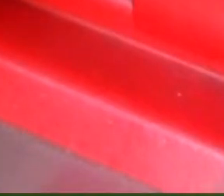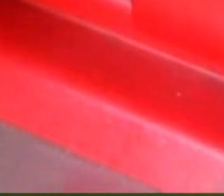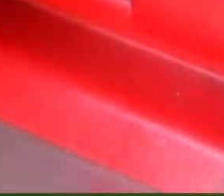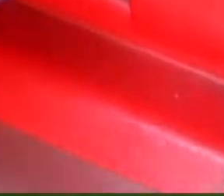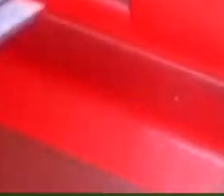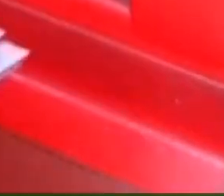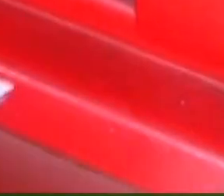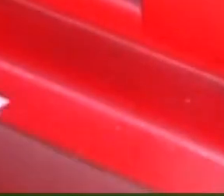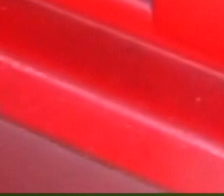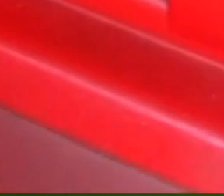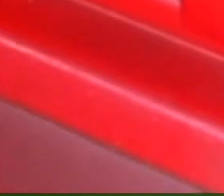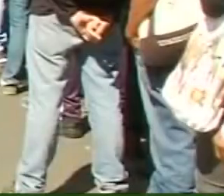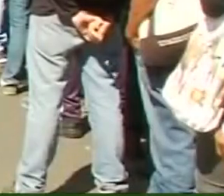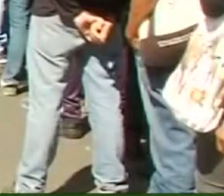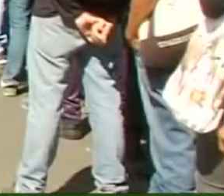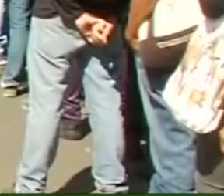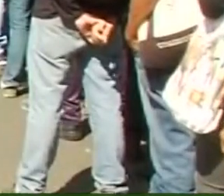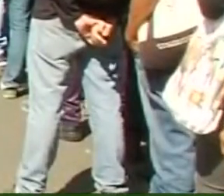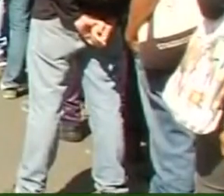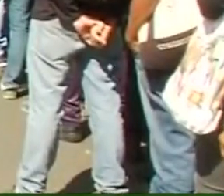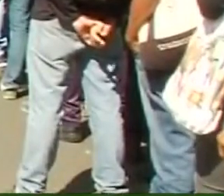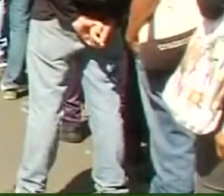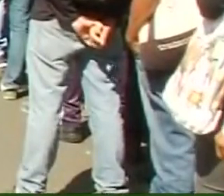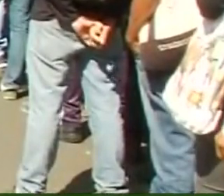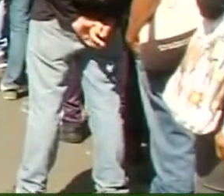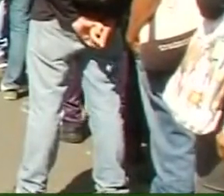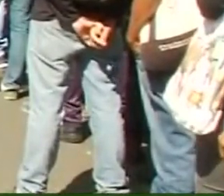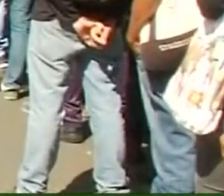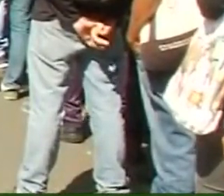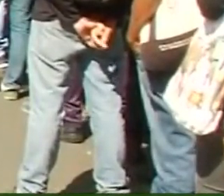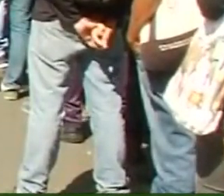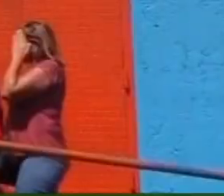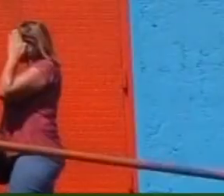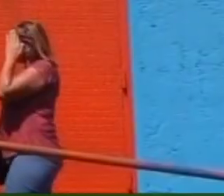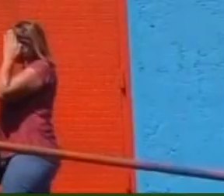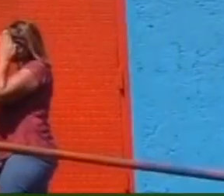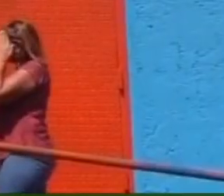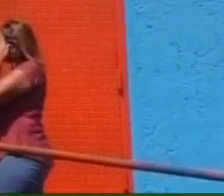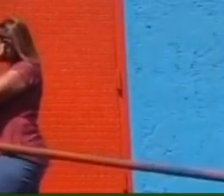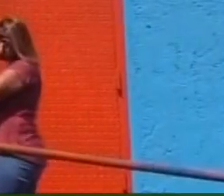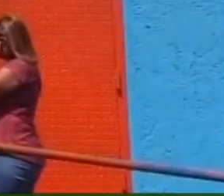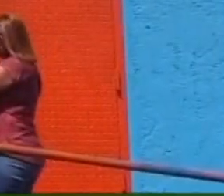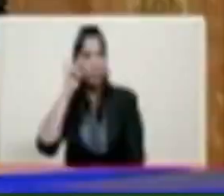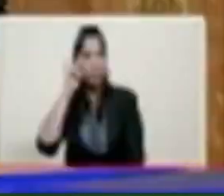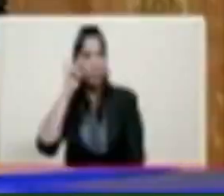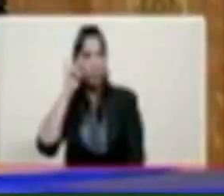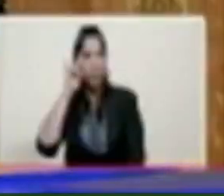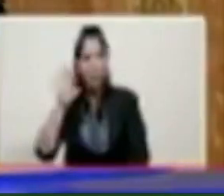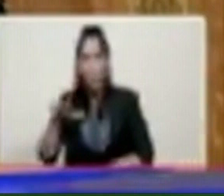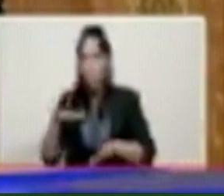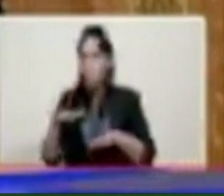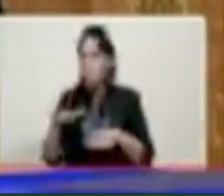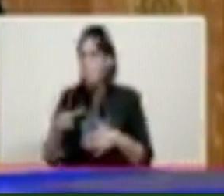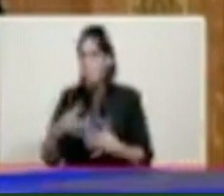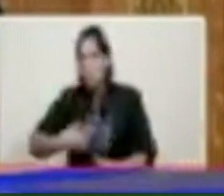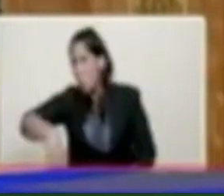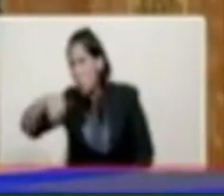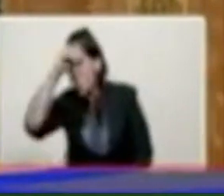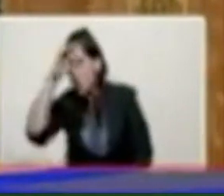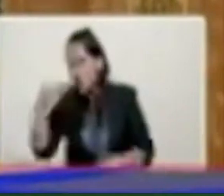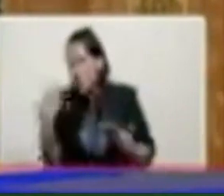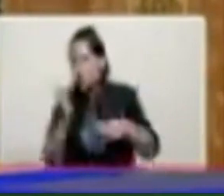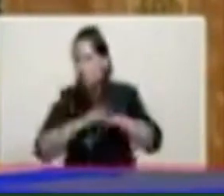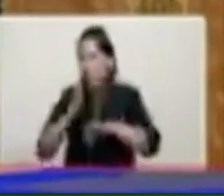los gobiernos que responsabiliza por la crisis venezolana, entre ellos el que llama su mayor enemigo en el mundo. Yo no sé por qué cuando hablo de